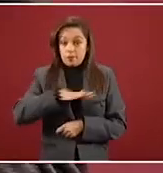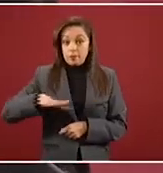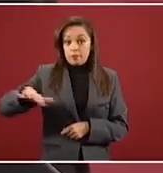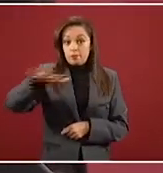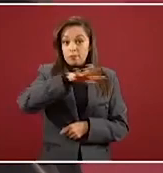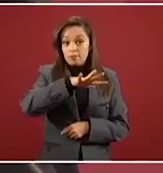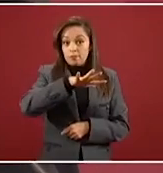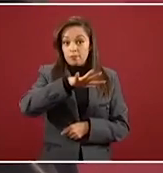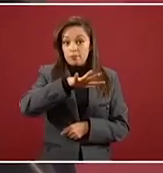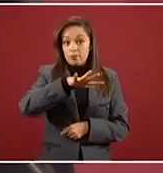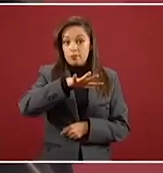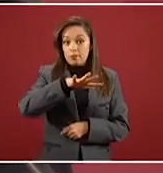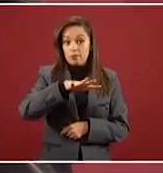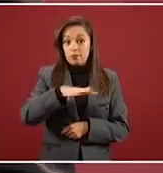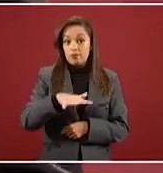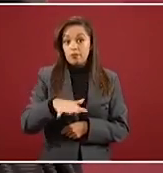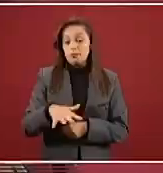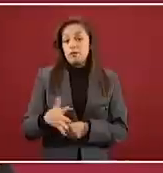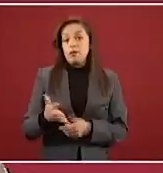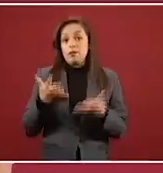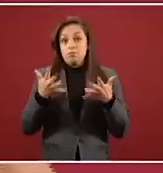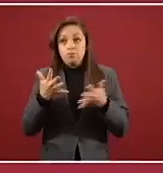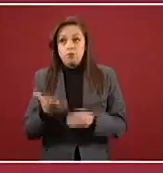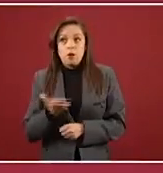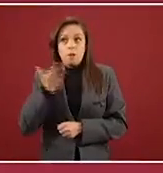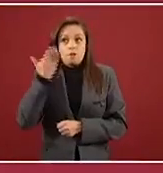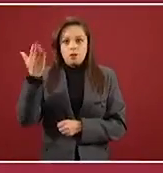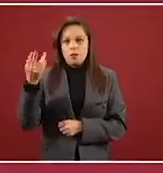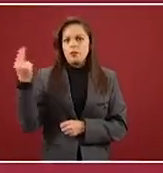exigían que se procediera